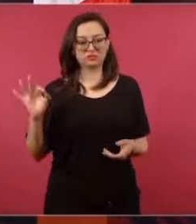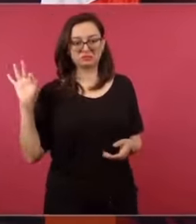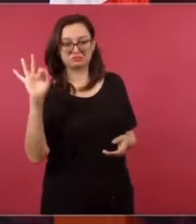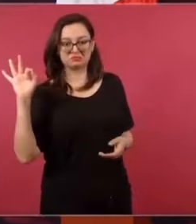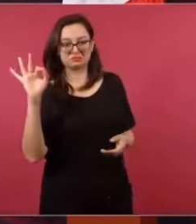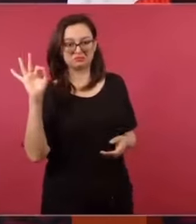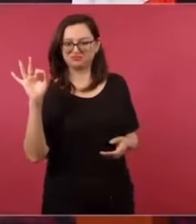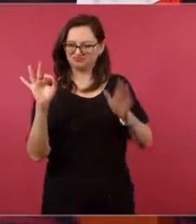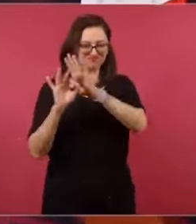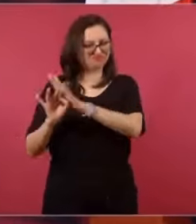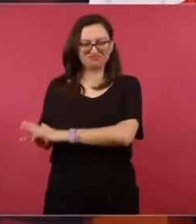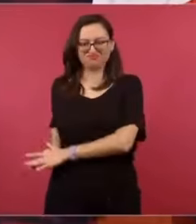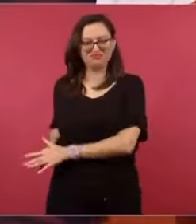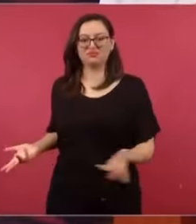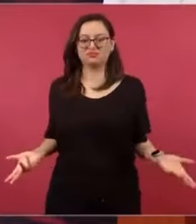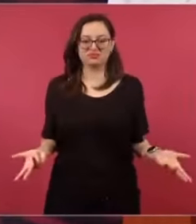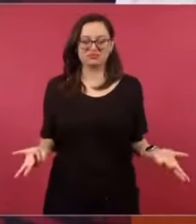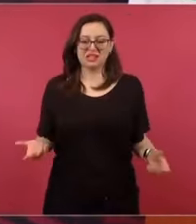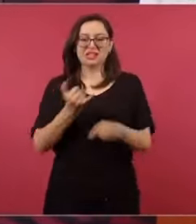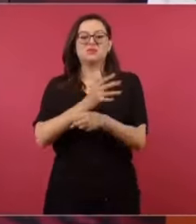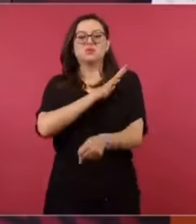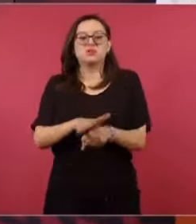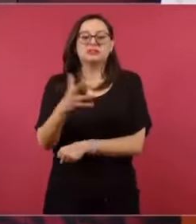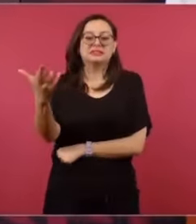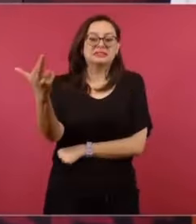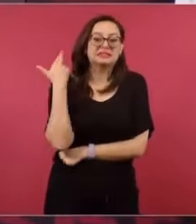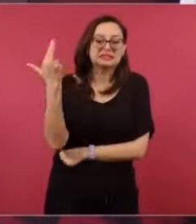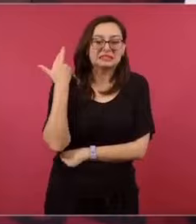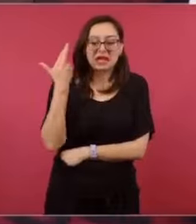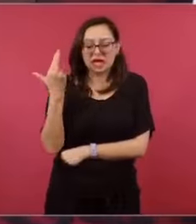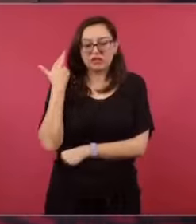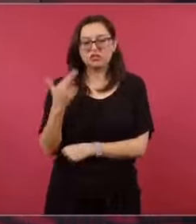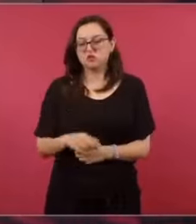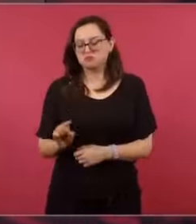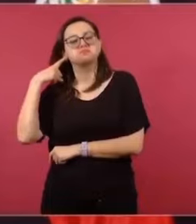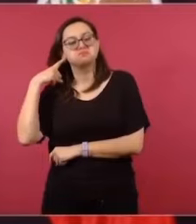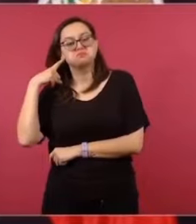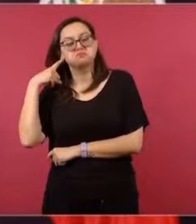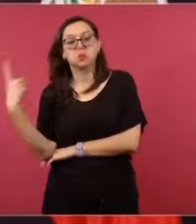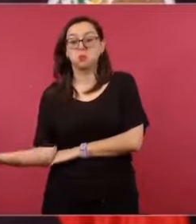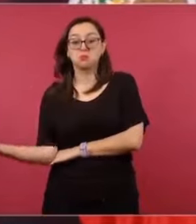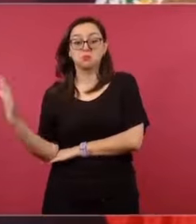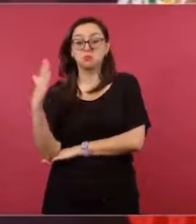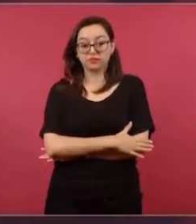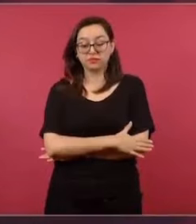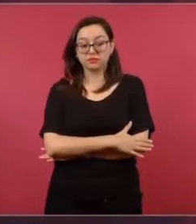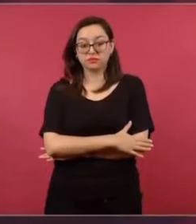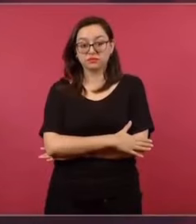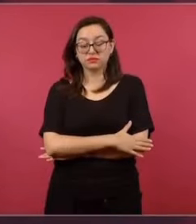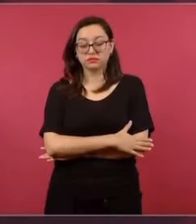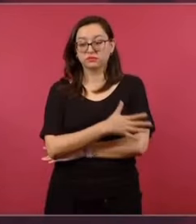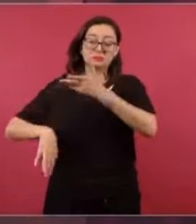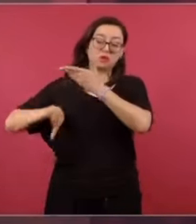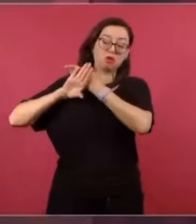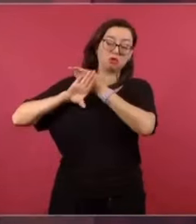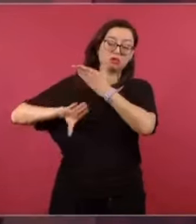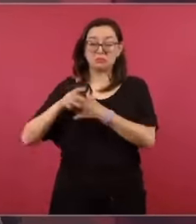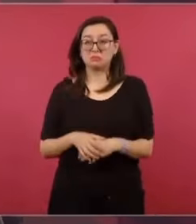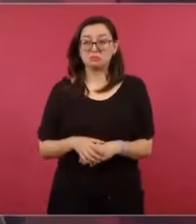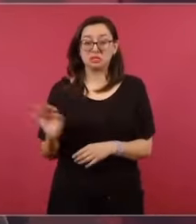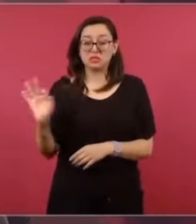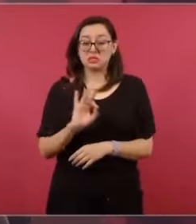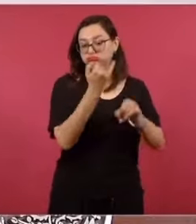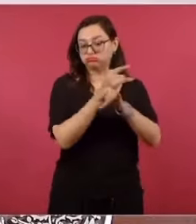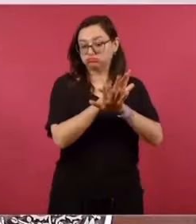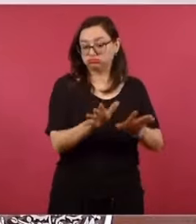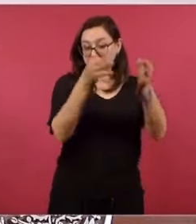tendencioso. No es posible que en las cadenas de radio, en la que estén pensando, si hay un comentarista de cada 10 que informa